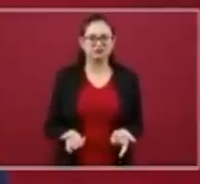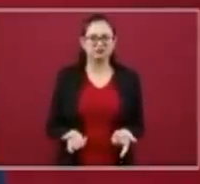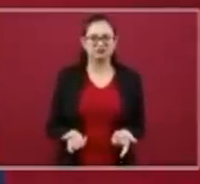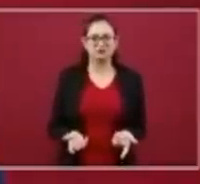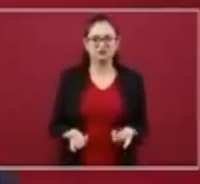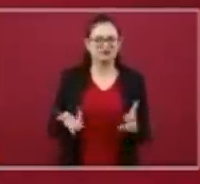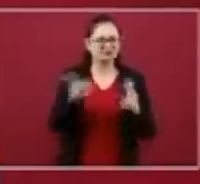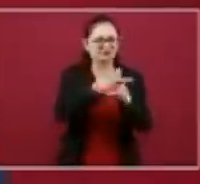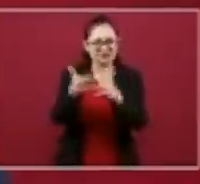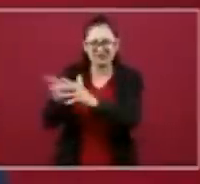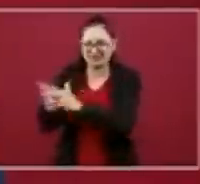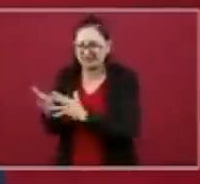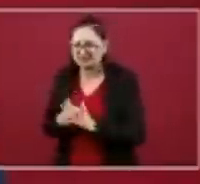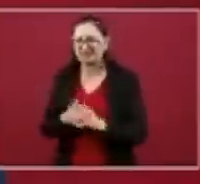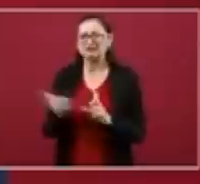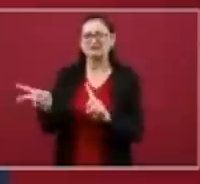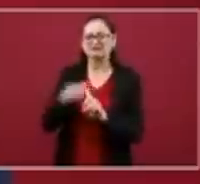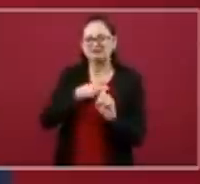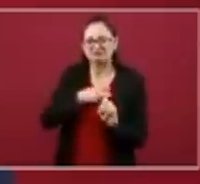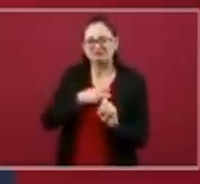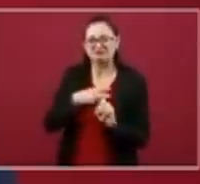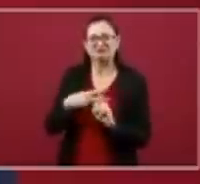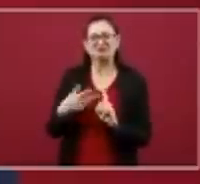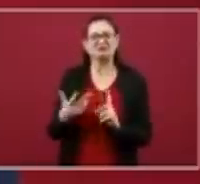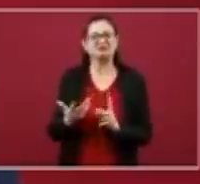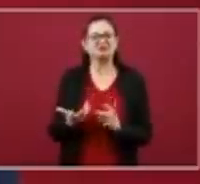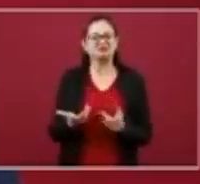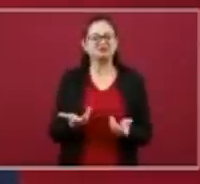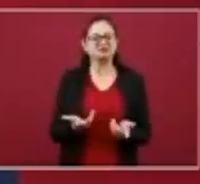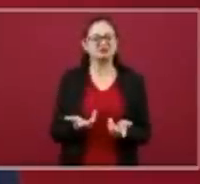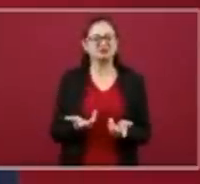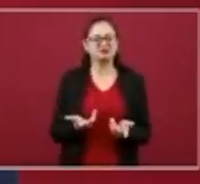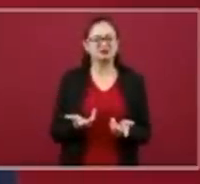los asesinatos, los secuestros,